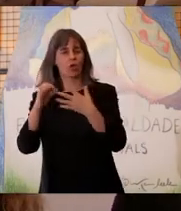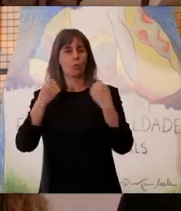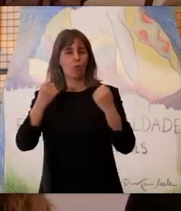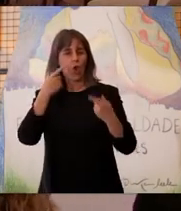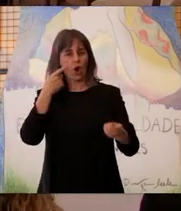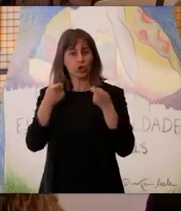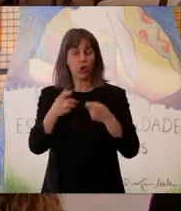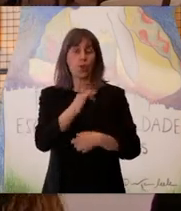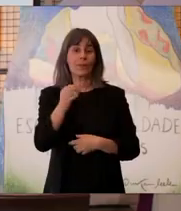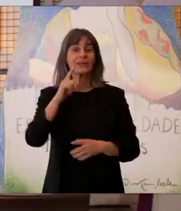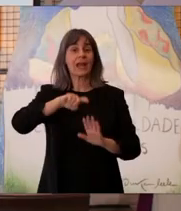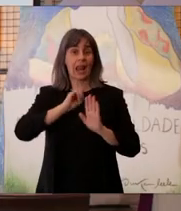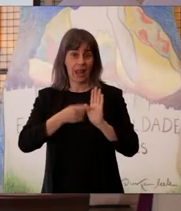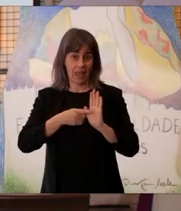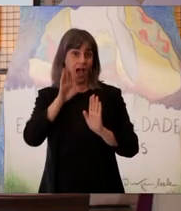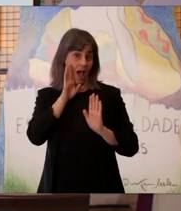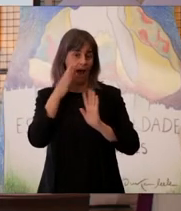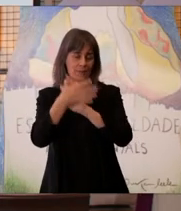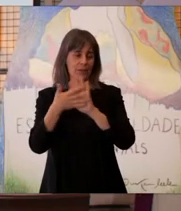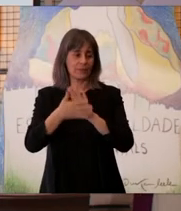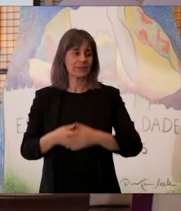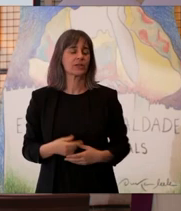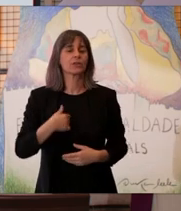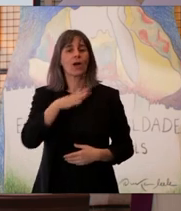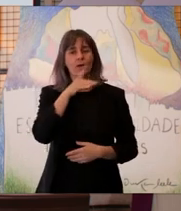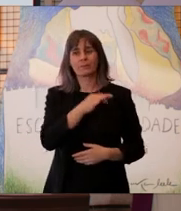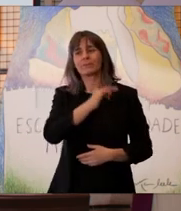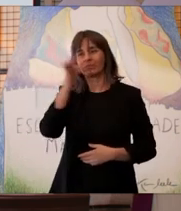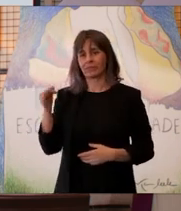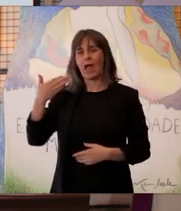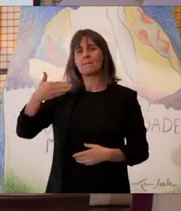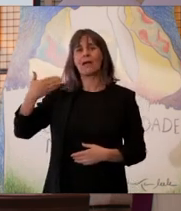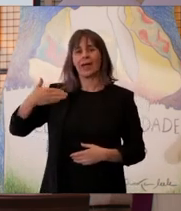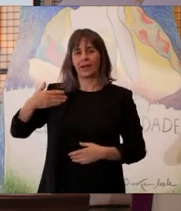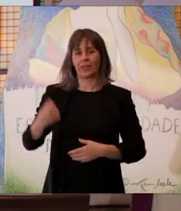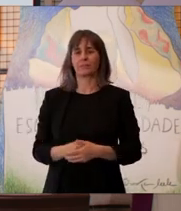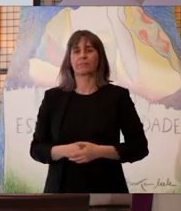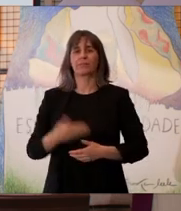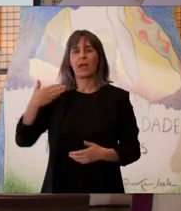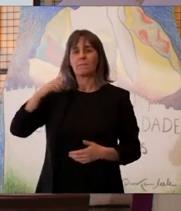esa ley de la que nos comentabas cedo la palabra a Beatriz